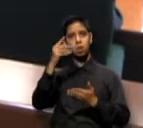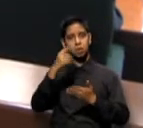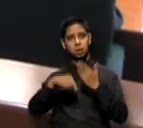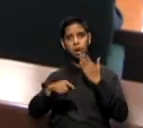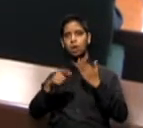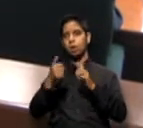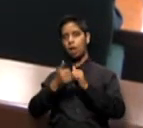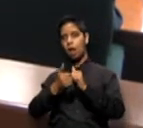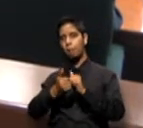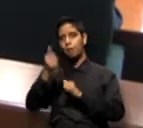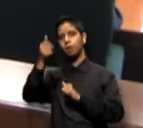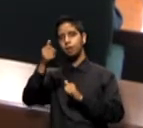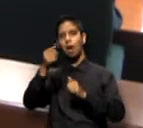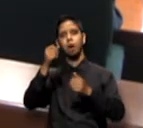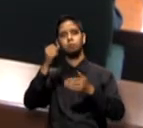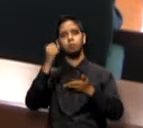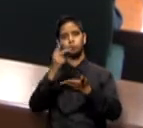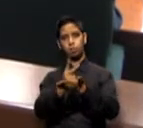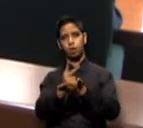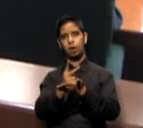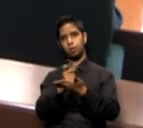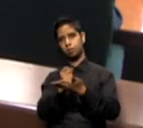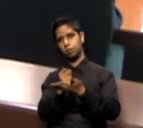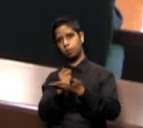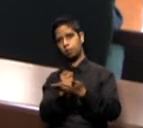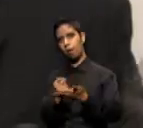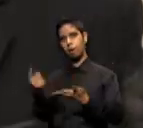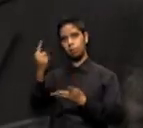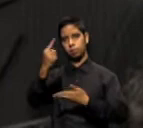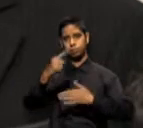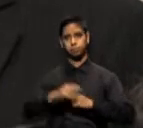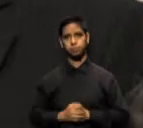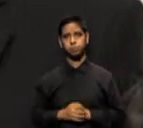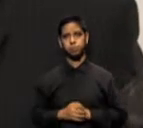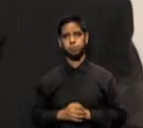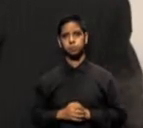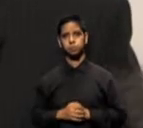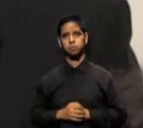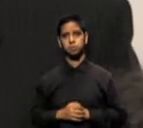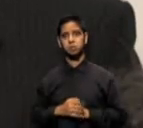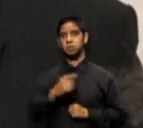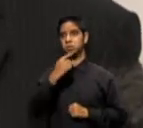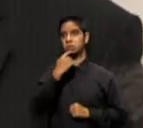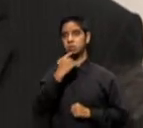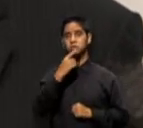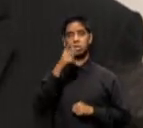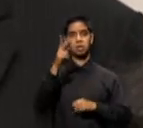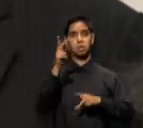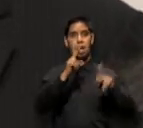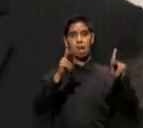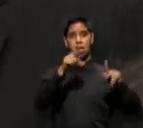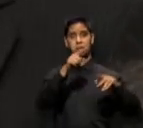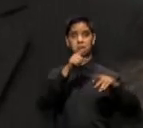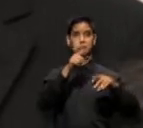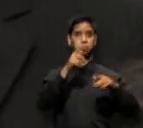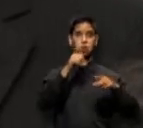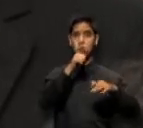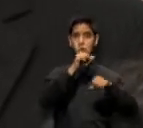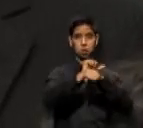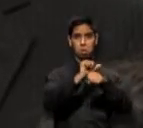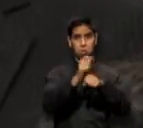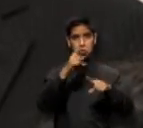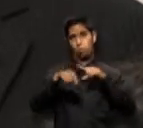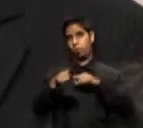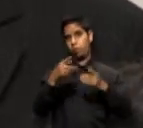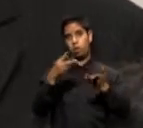la mayoría parlamentaria la próxima semana y recalcó que nadie debe cobrar por un trabajo que no ha realizado. La intención legislativa